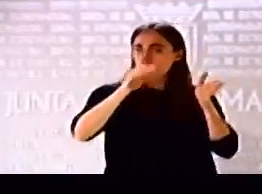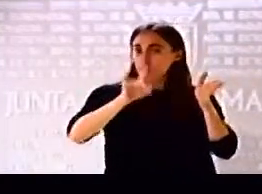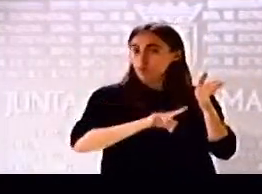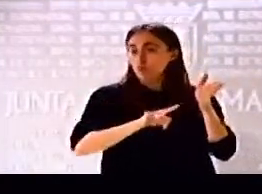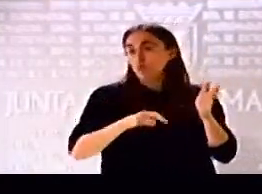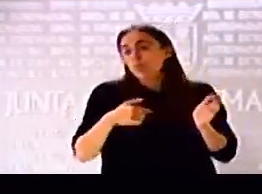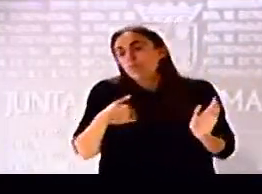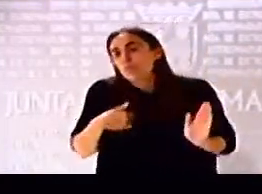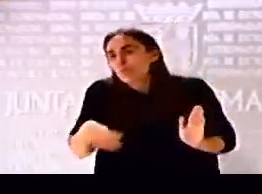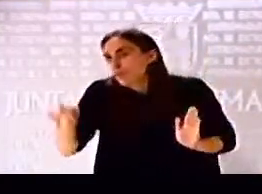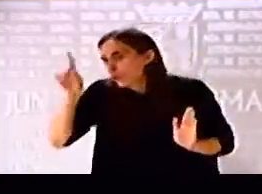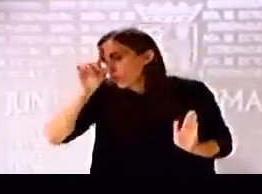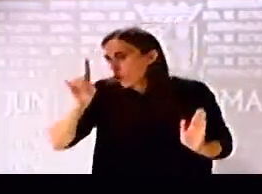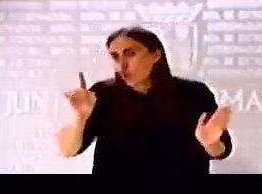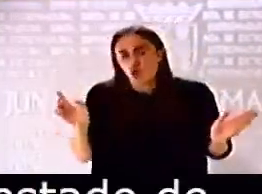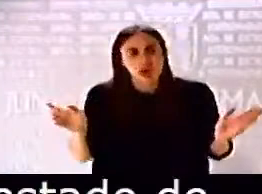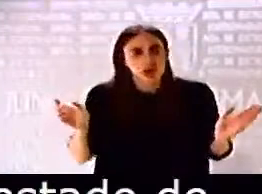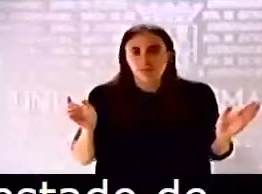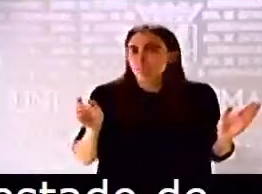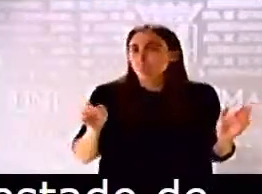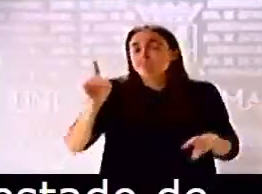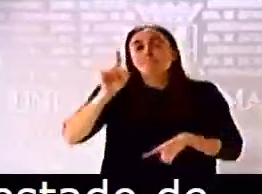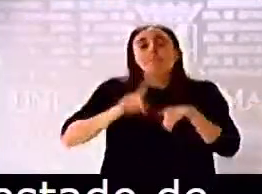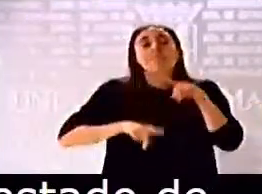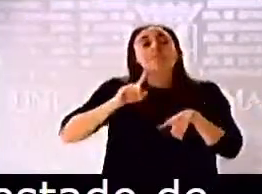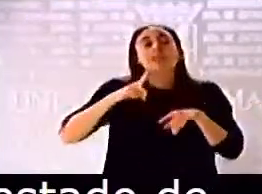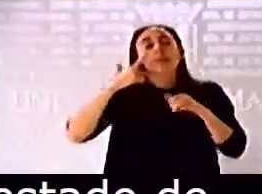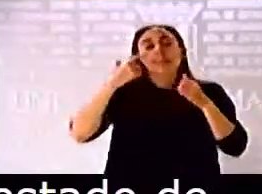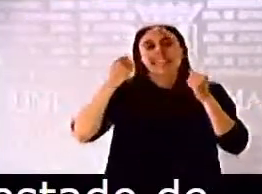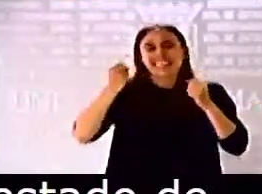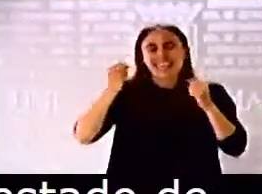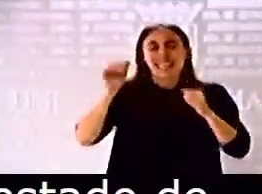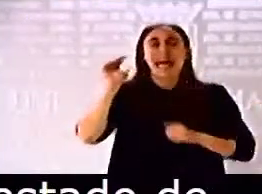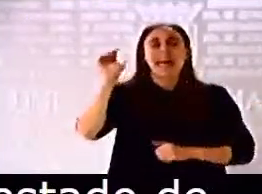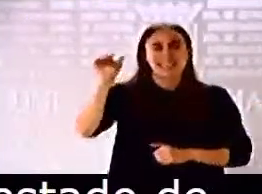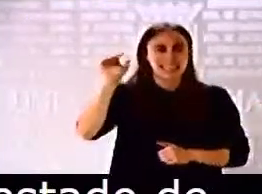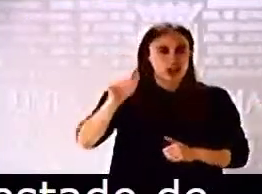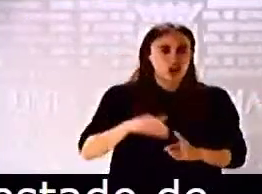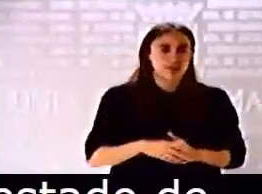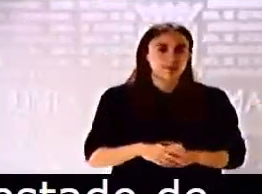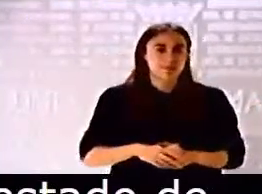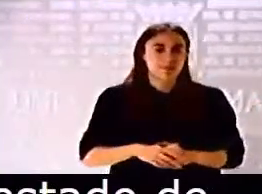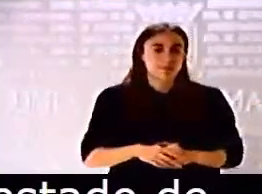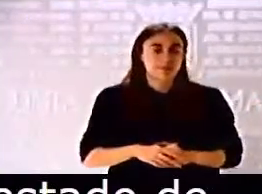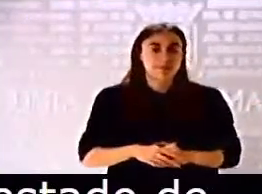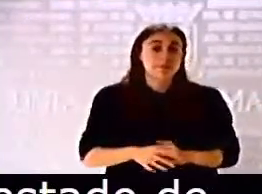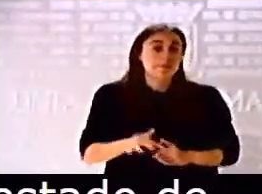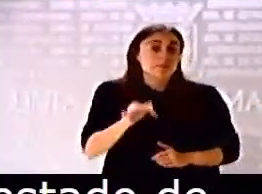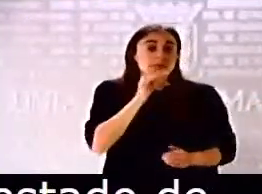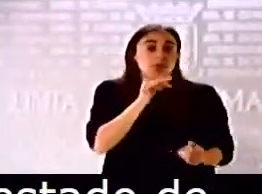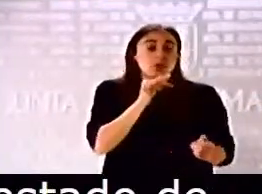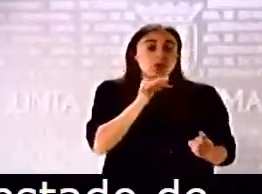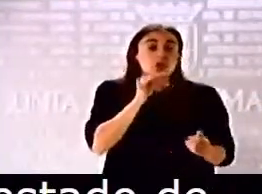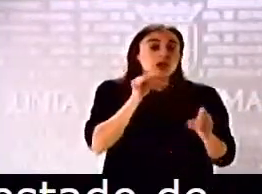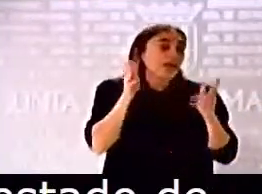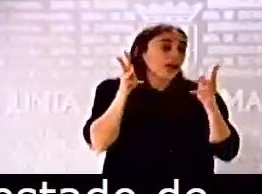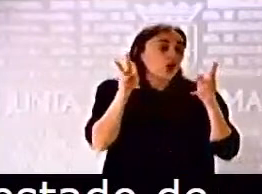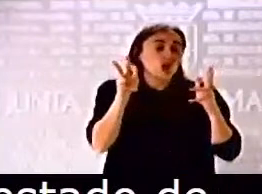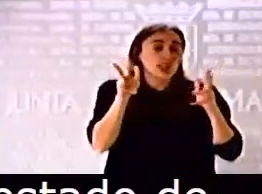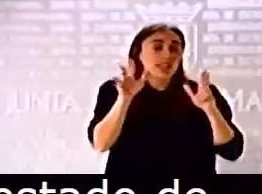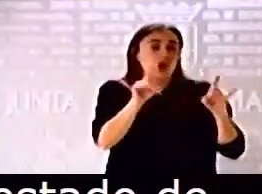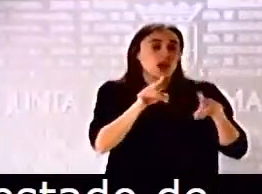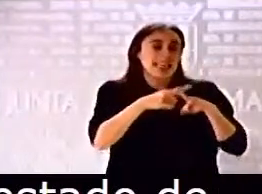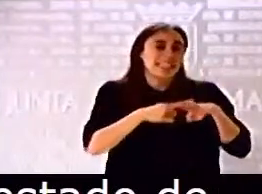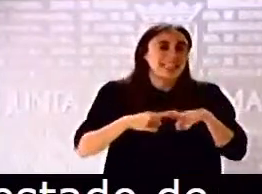Pues no lo sé si finalmente depende de Sanidad Exterior. No hemos sido informados en el Consejo Interterritorial del